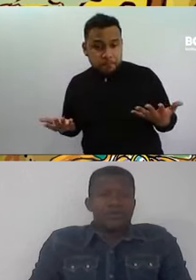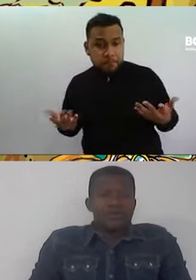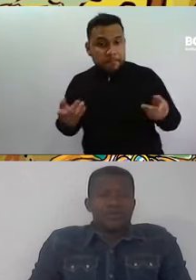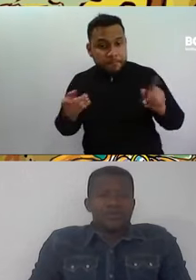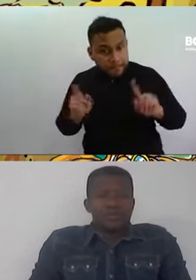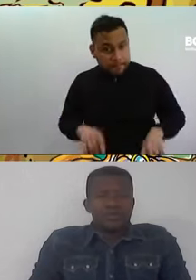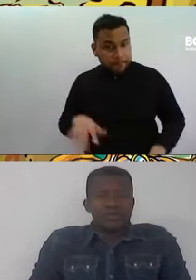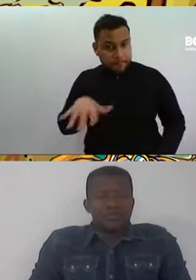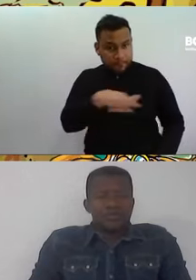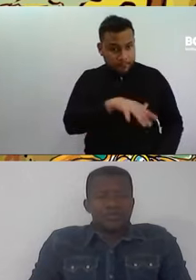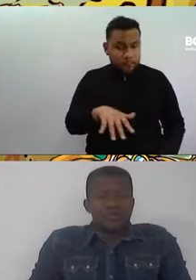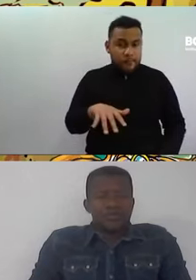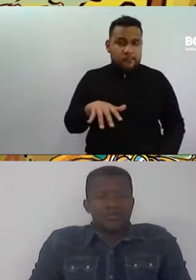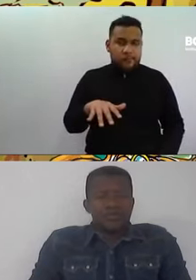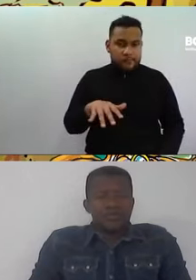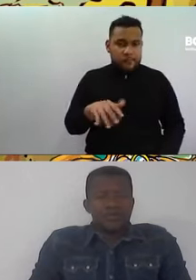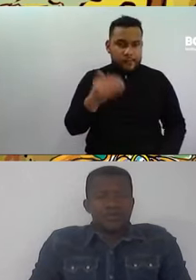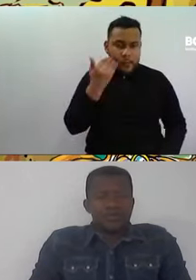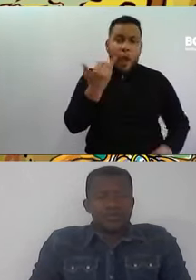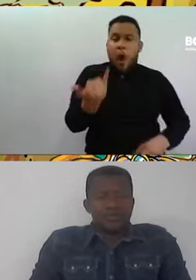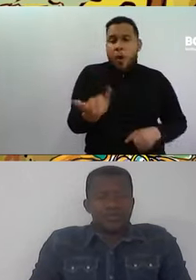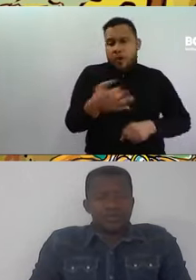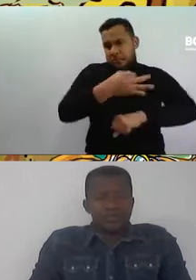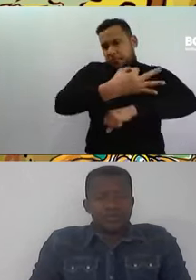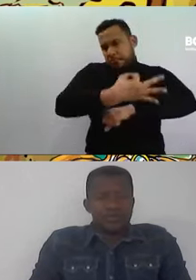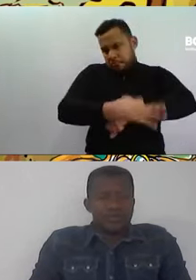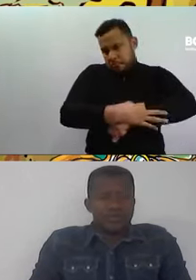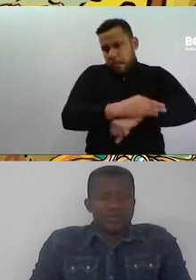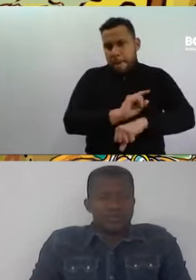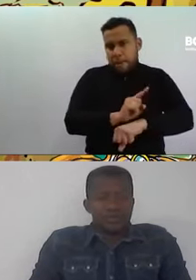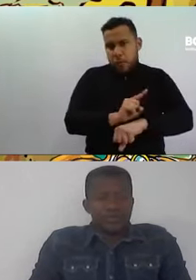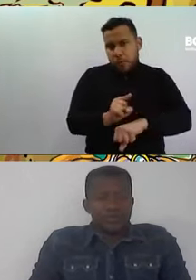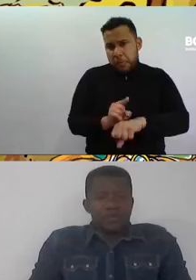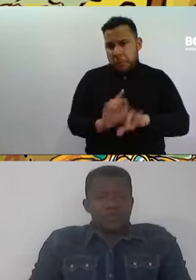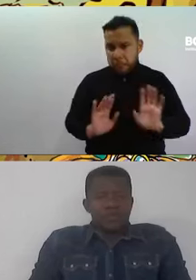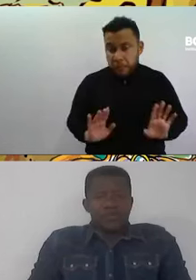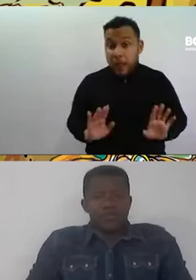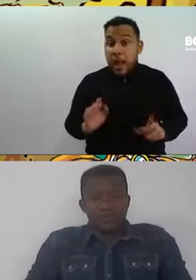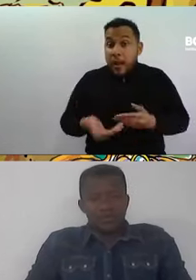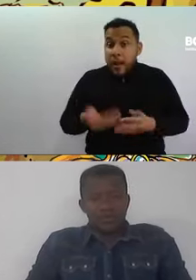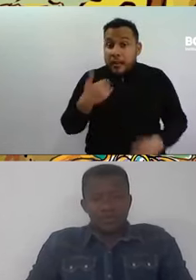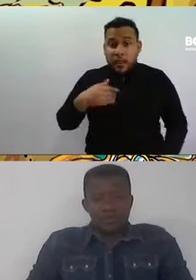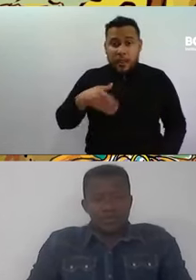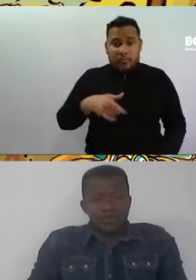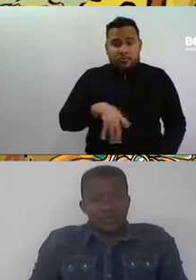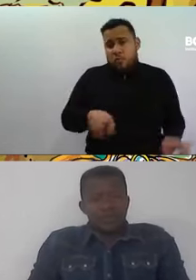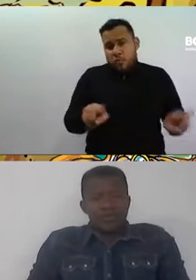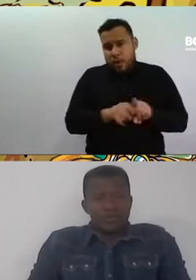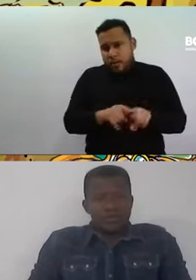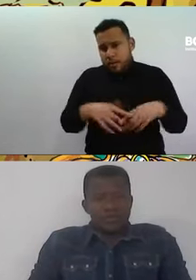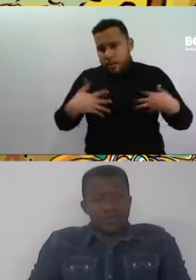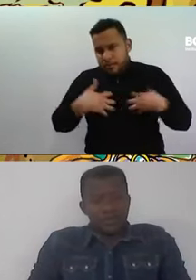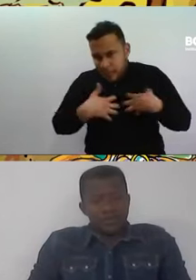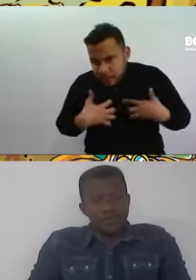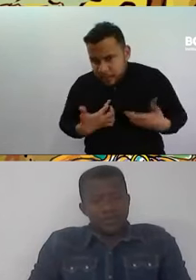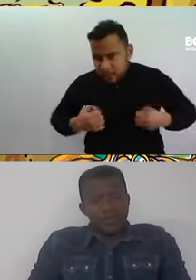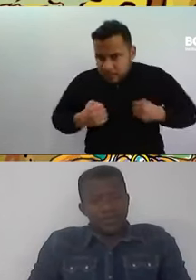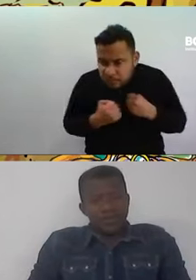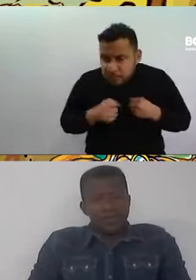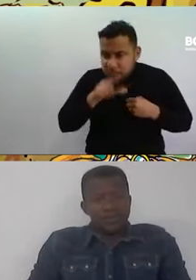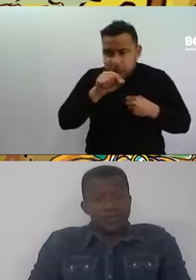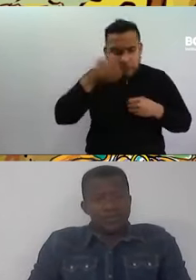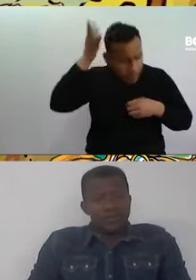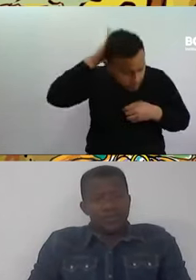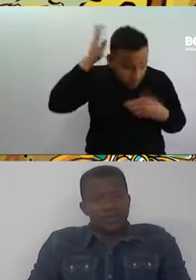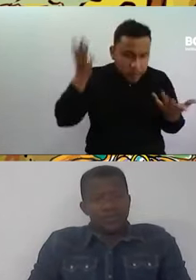ver con los relojes. Y claro, pero cuando no, el gallo te va a decir y también te va a deleitar